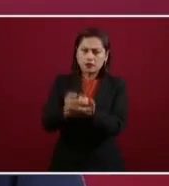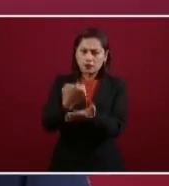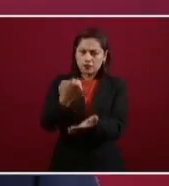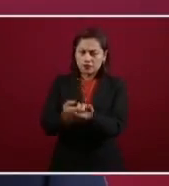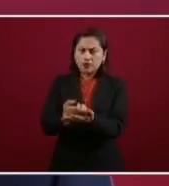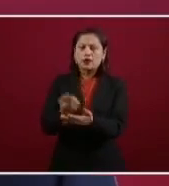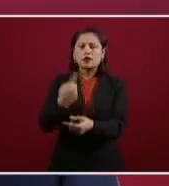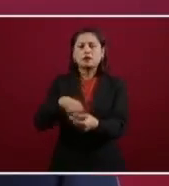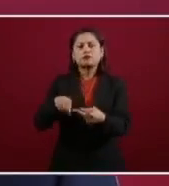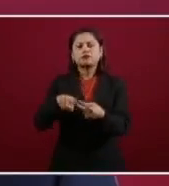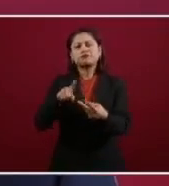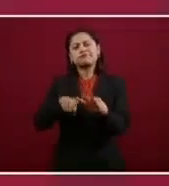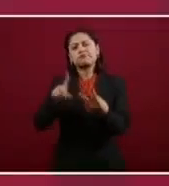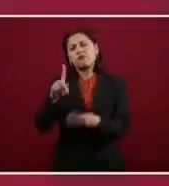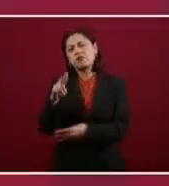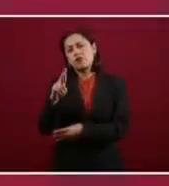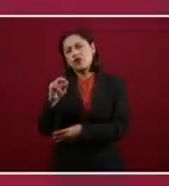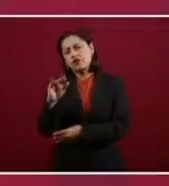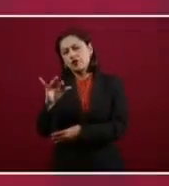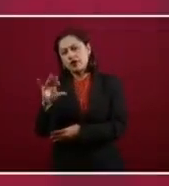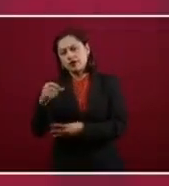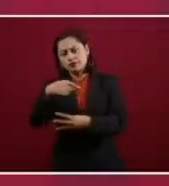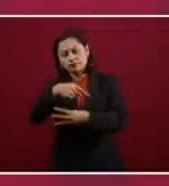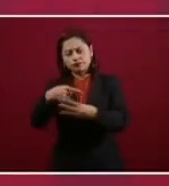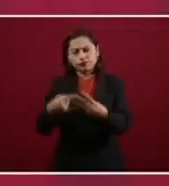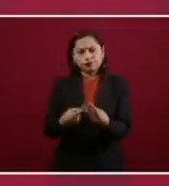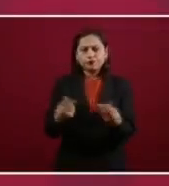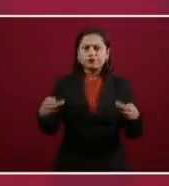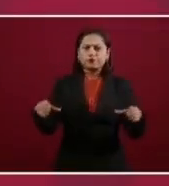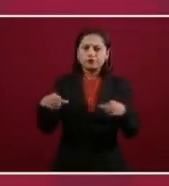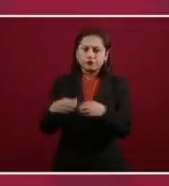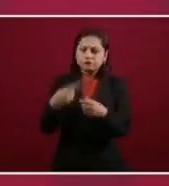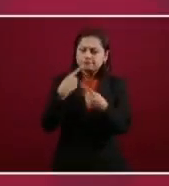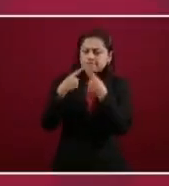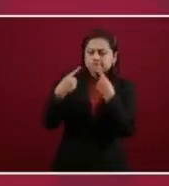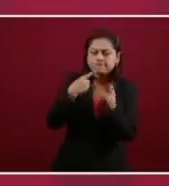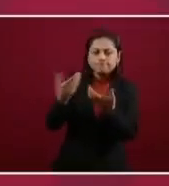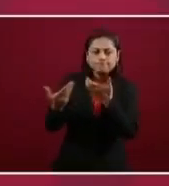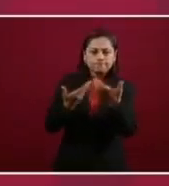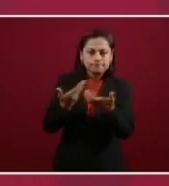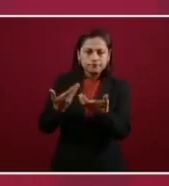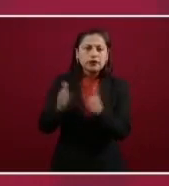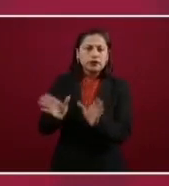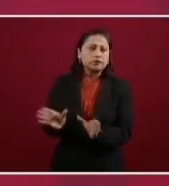la profeco y si está haciendo eso pero no queremos